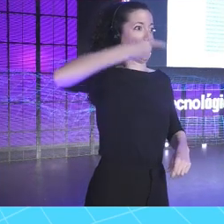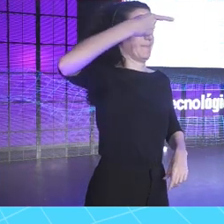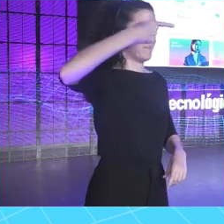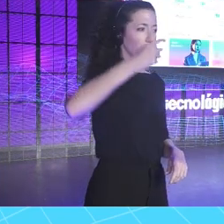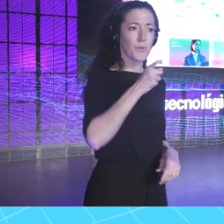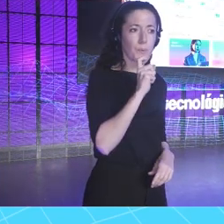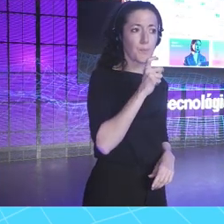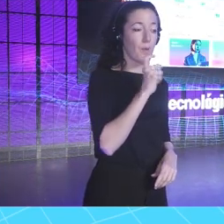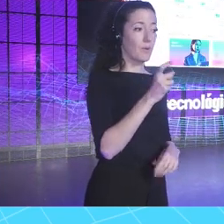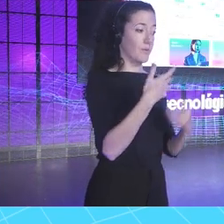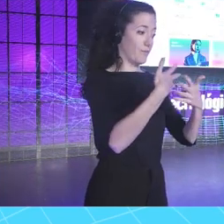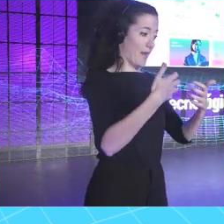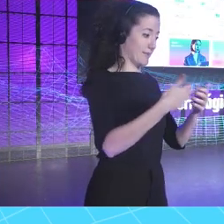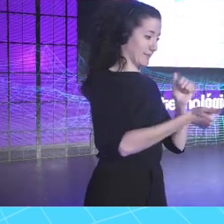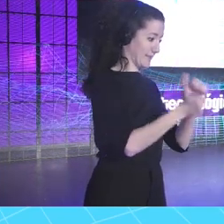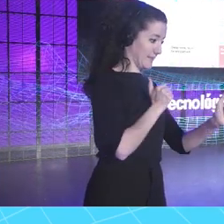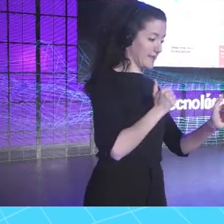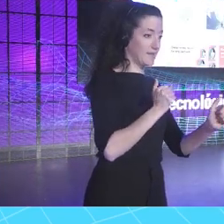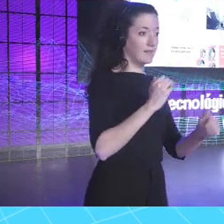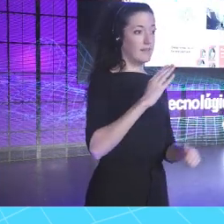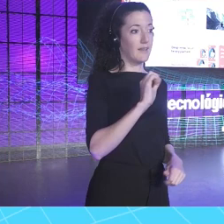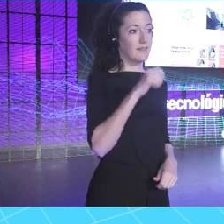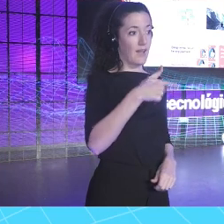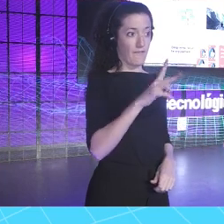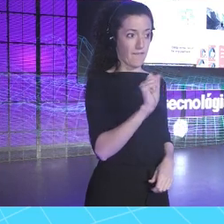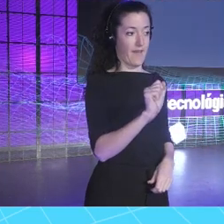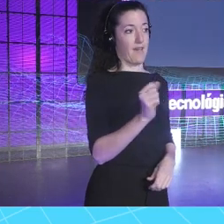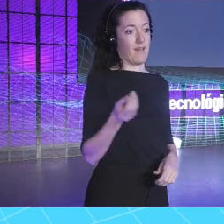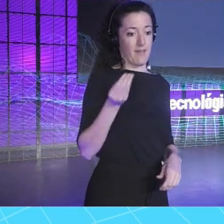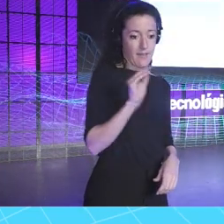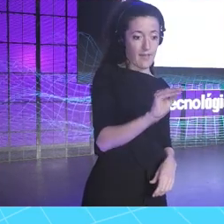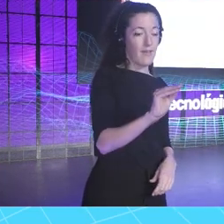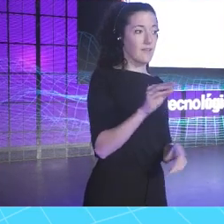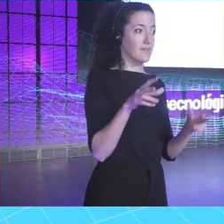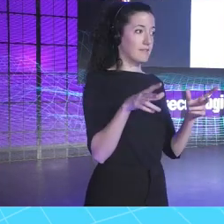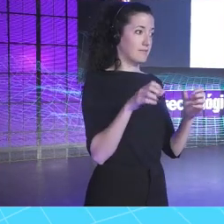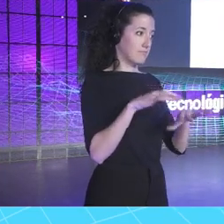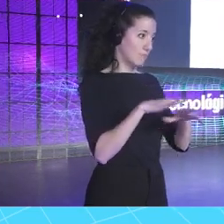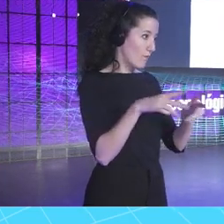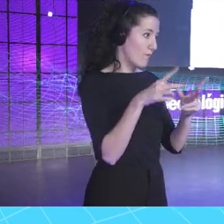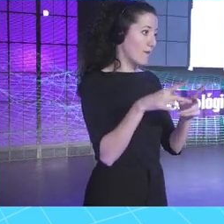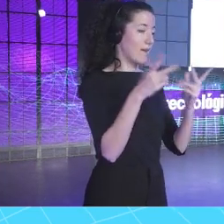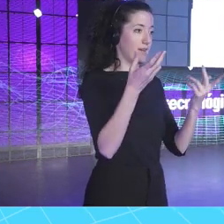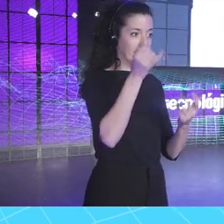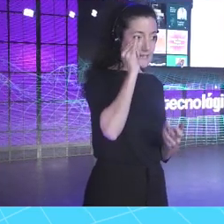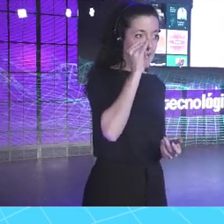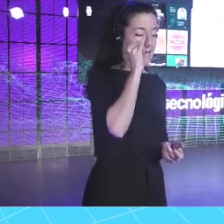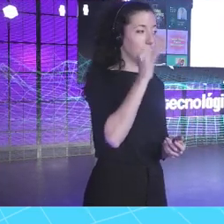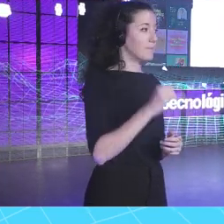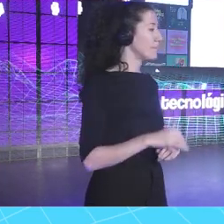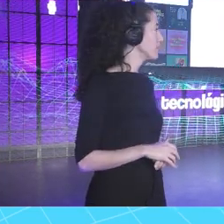las frases me iré a canva le diré a social media Instagram post y le diré